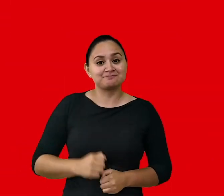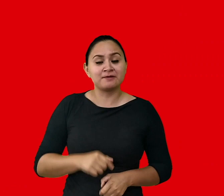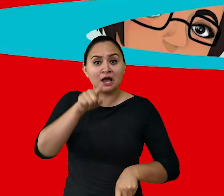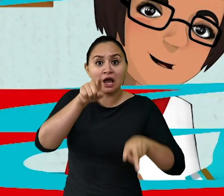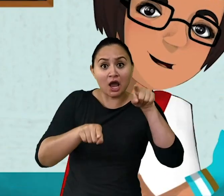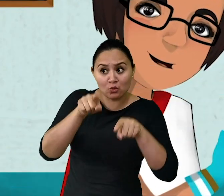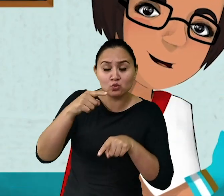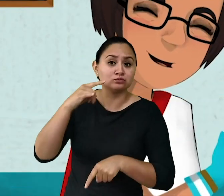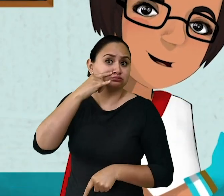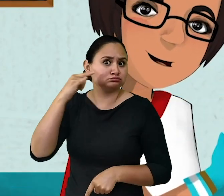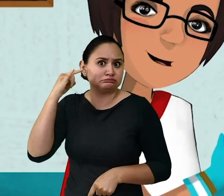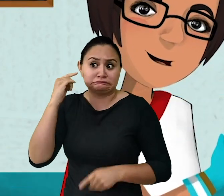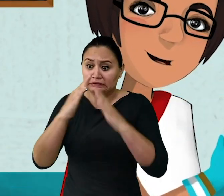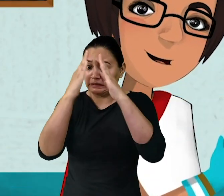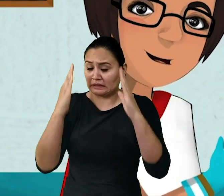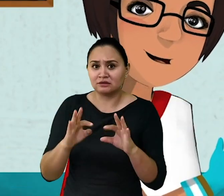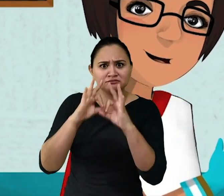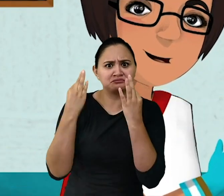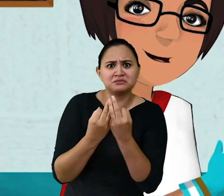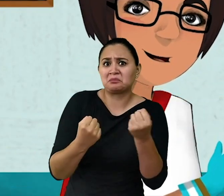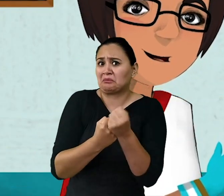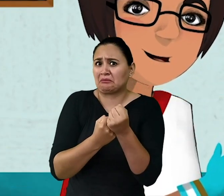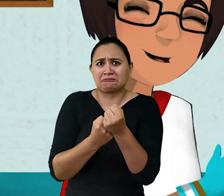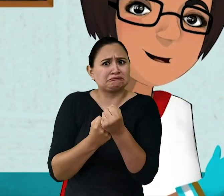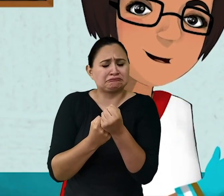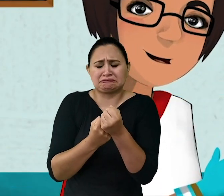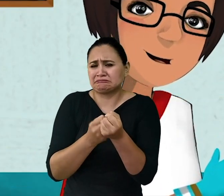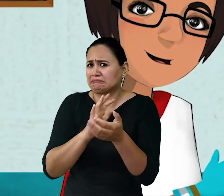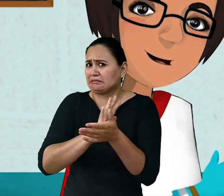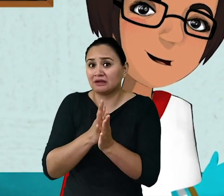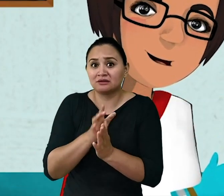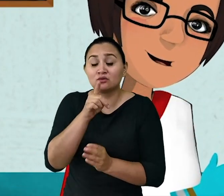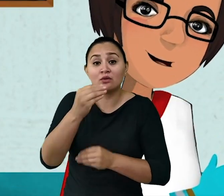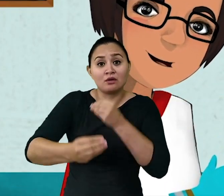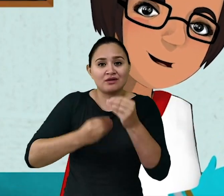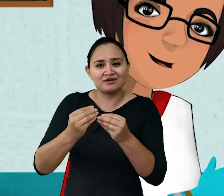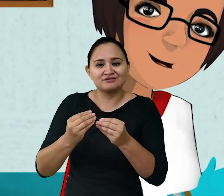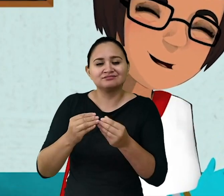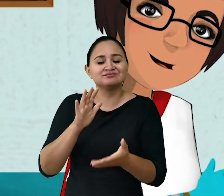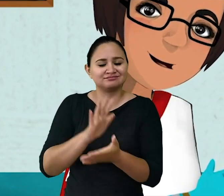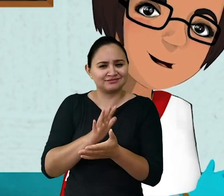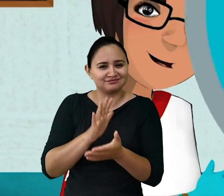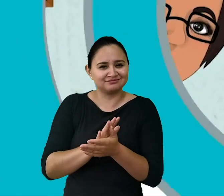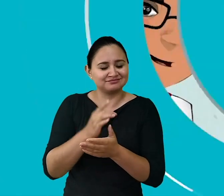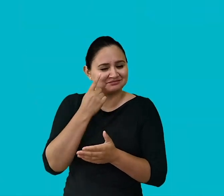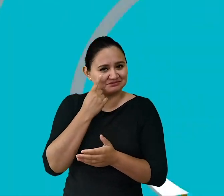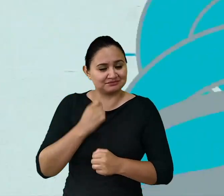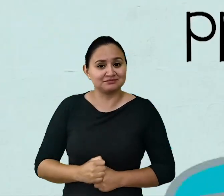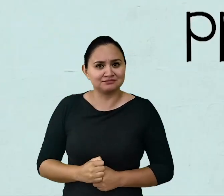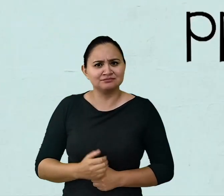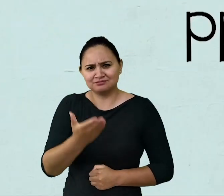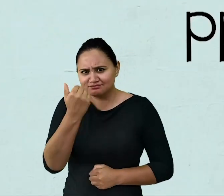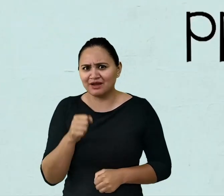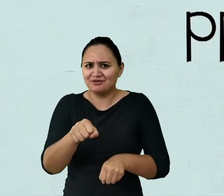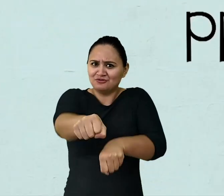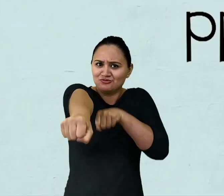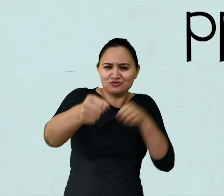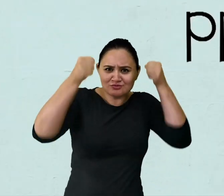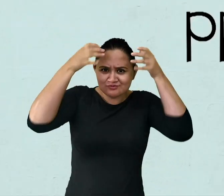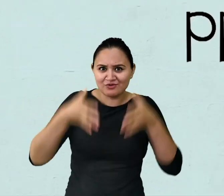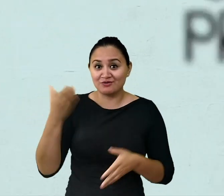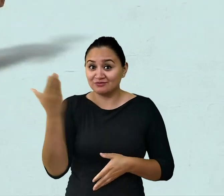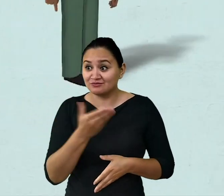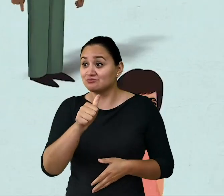algunos niños no encuentran en sus hogares el apoyo que necesitan y tú puedes hacer la diferencia y conviértete en un